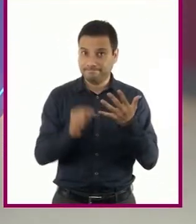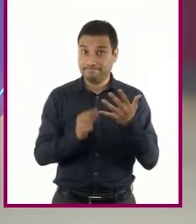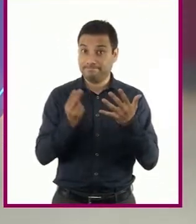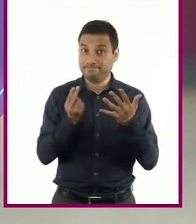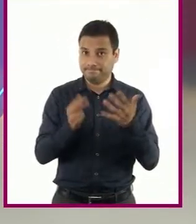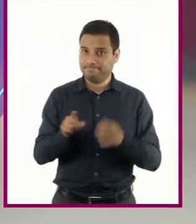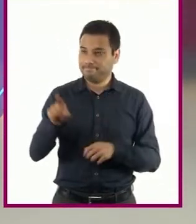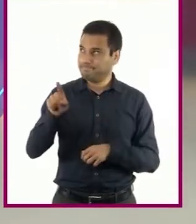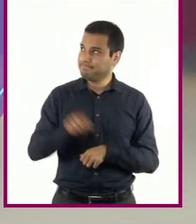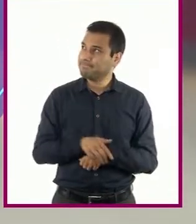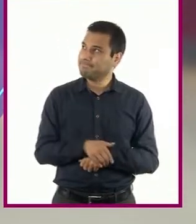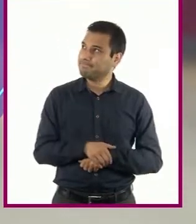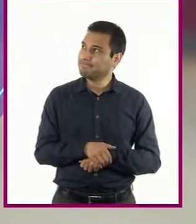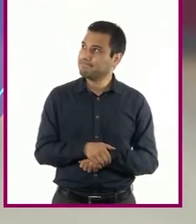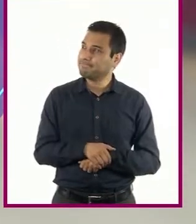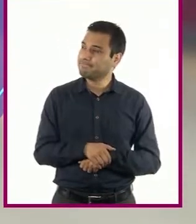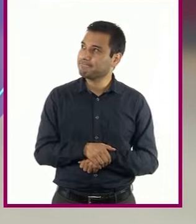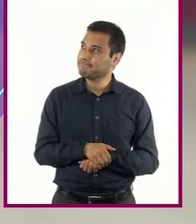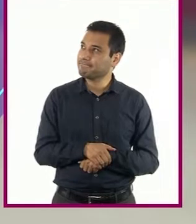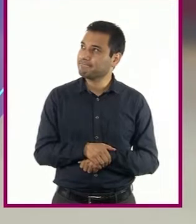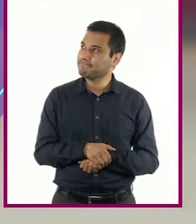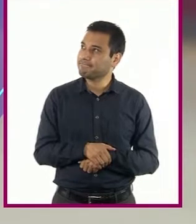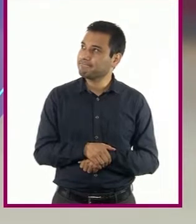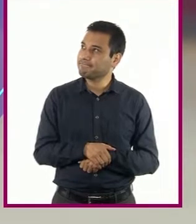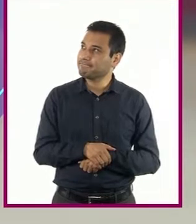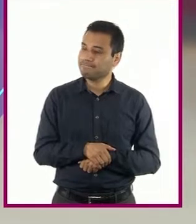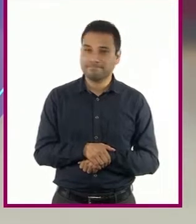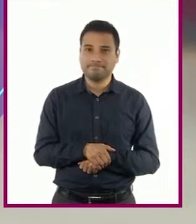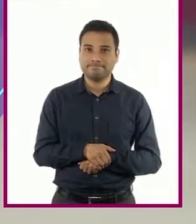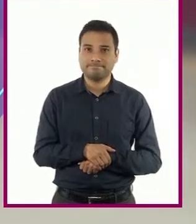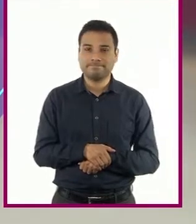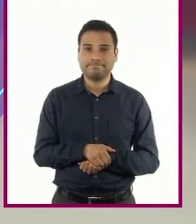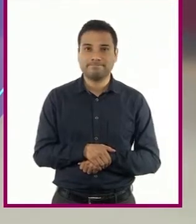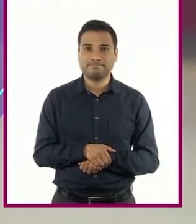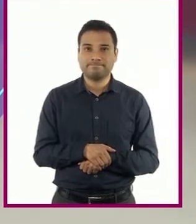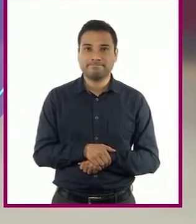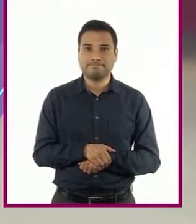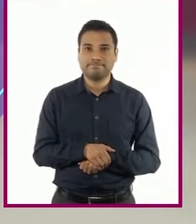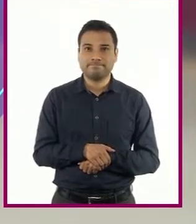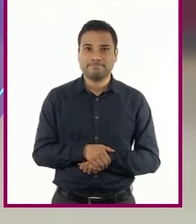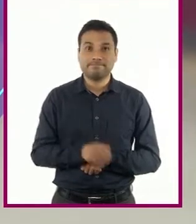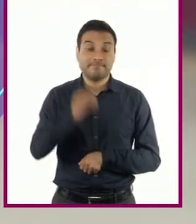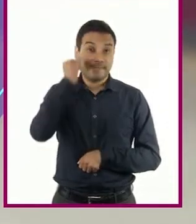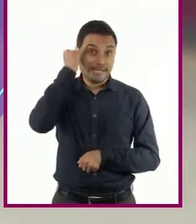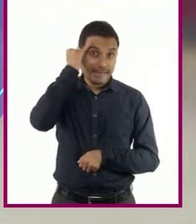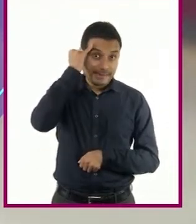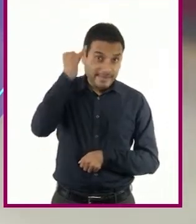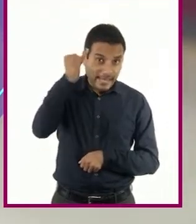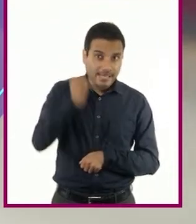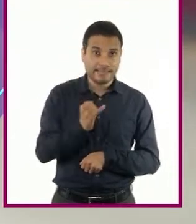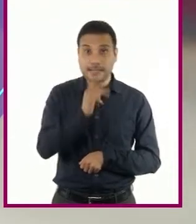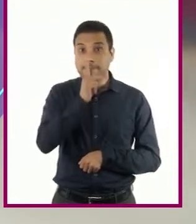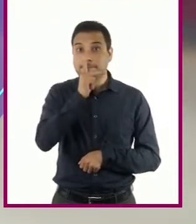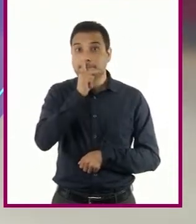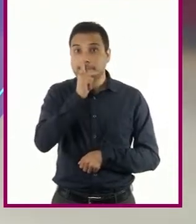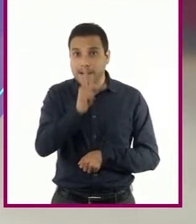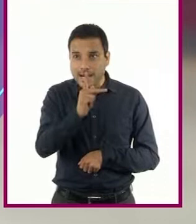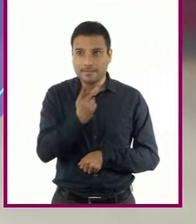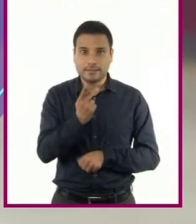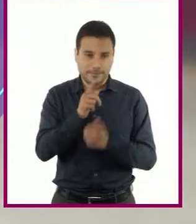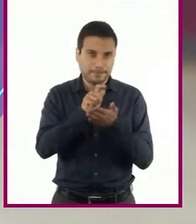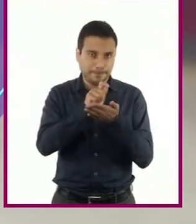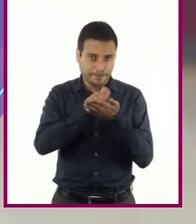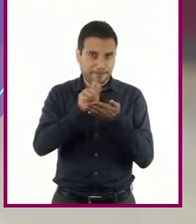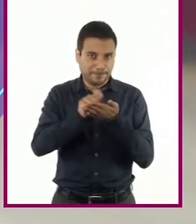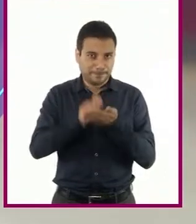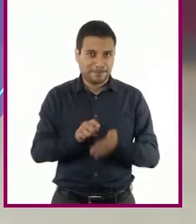o una hoja, su libro de texto, un bolígrafo o un lápiz, para anotar las ideas y conceptos relevantes del contenido